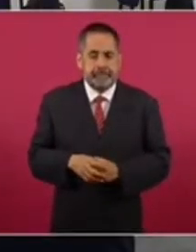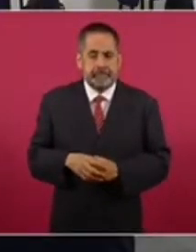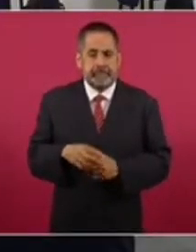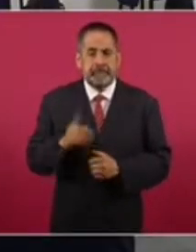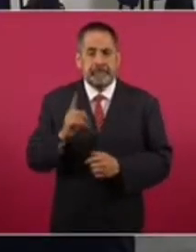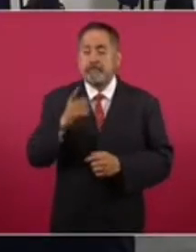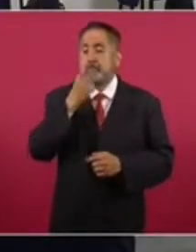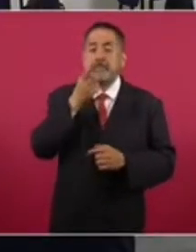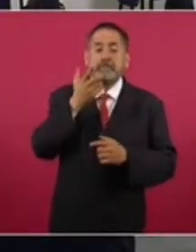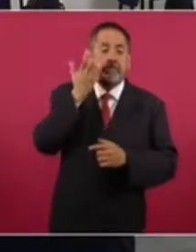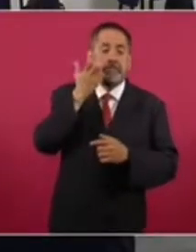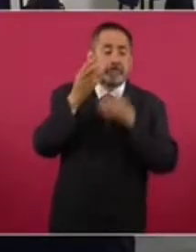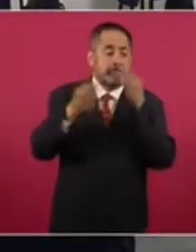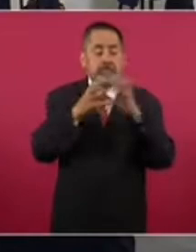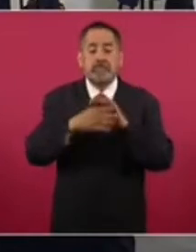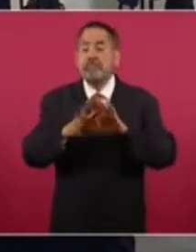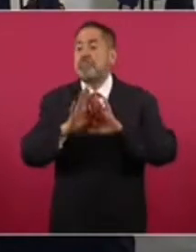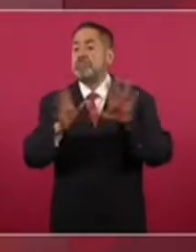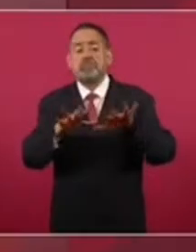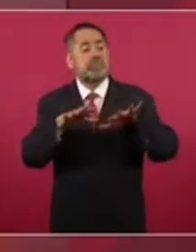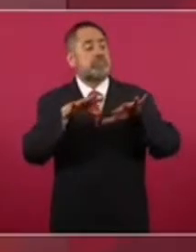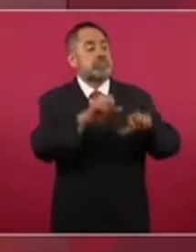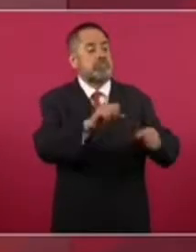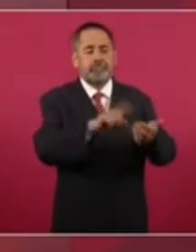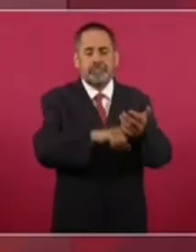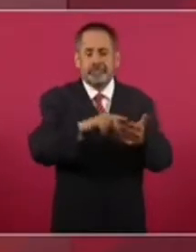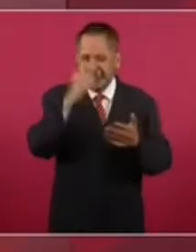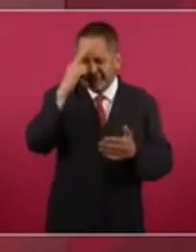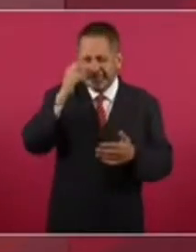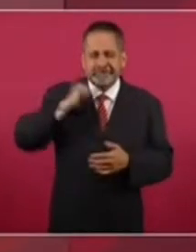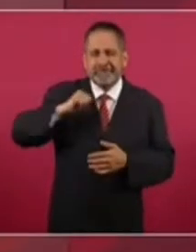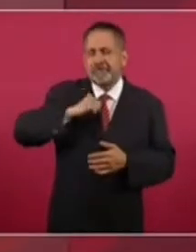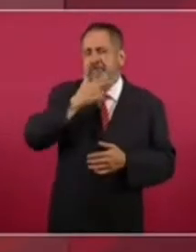Ya cayó la quina.